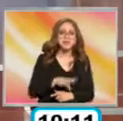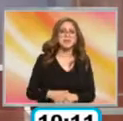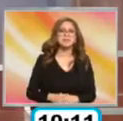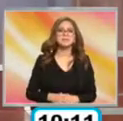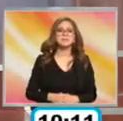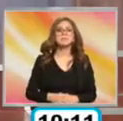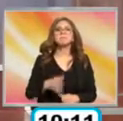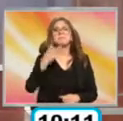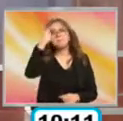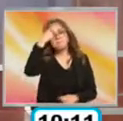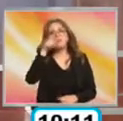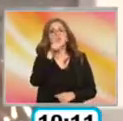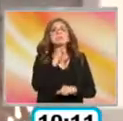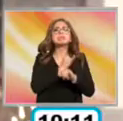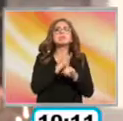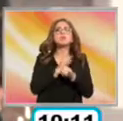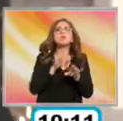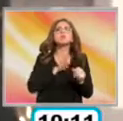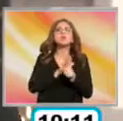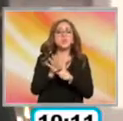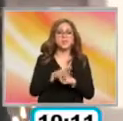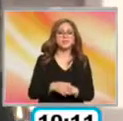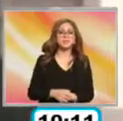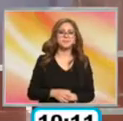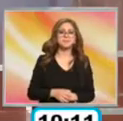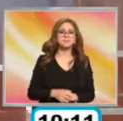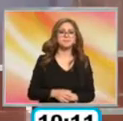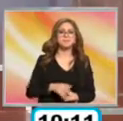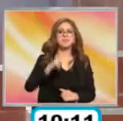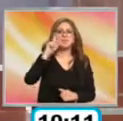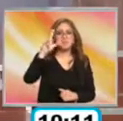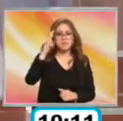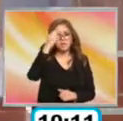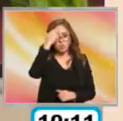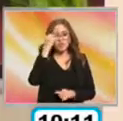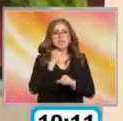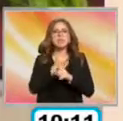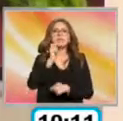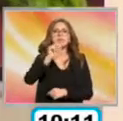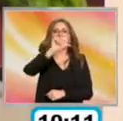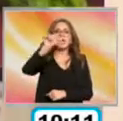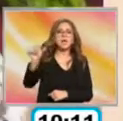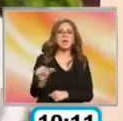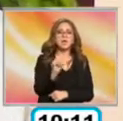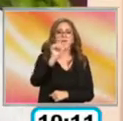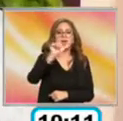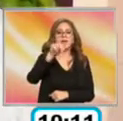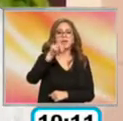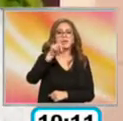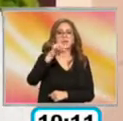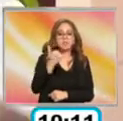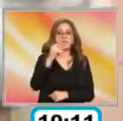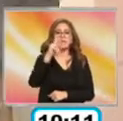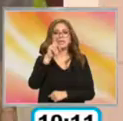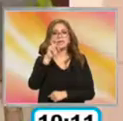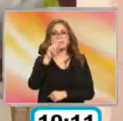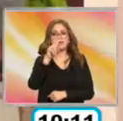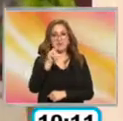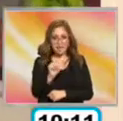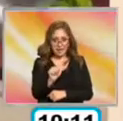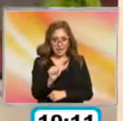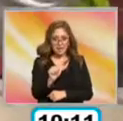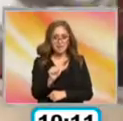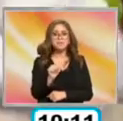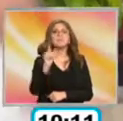Oye, tus redes sociales para que todo el público esté al pendiente de Claro lo que sí. Recuerden que mis redes sociales son @AndyRivera_ en Instagram.